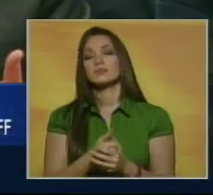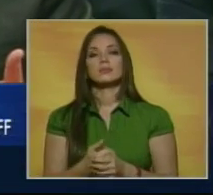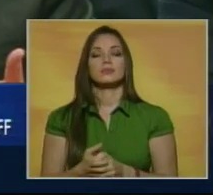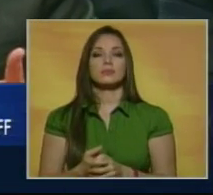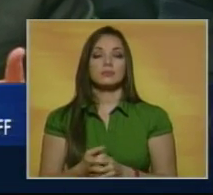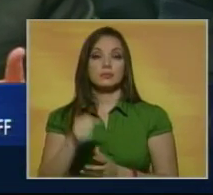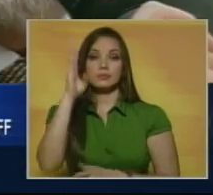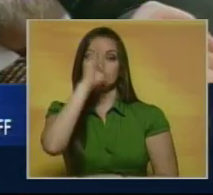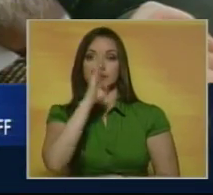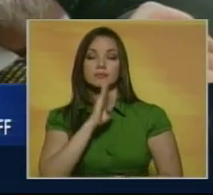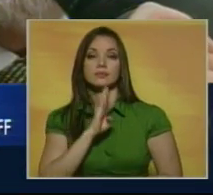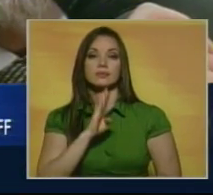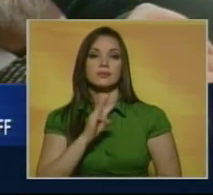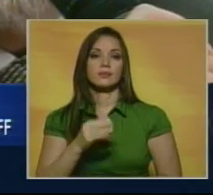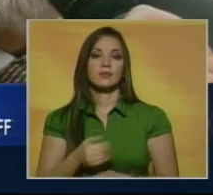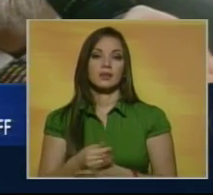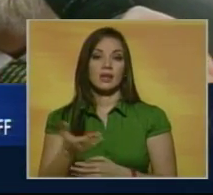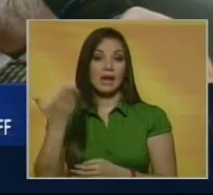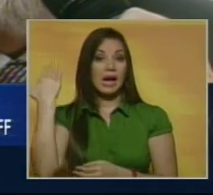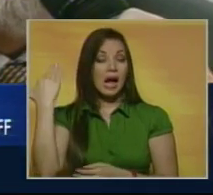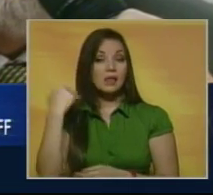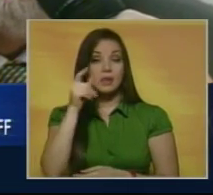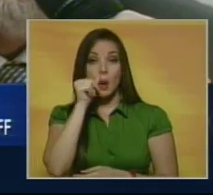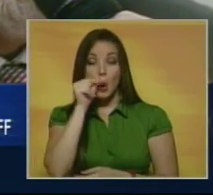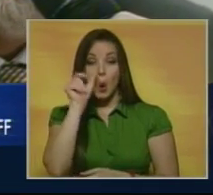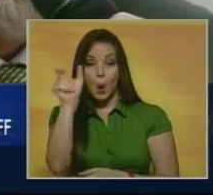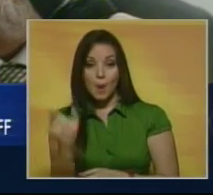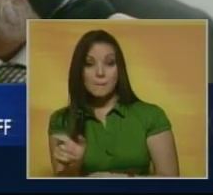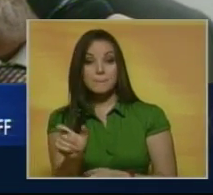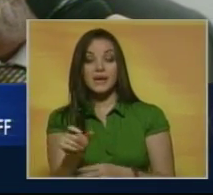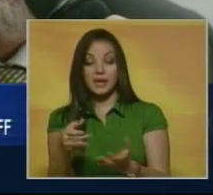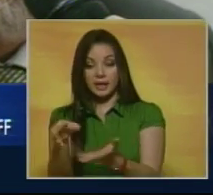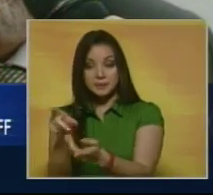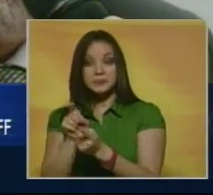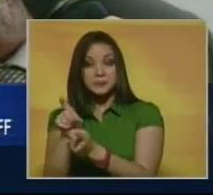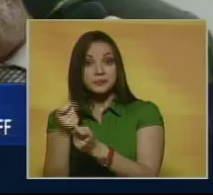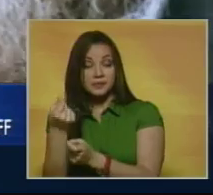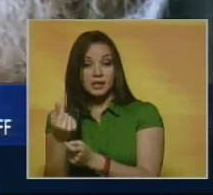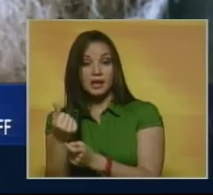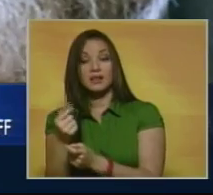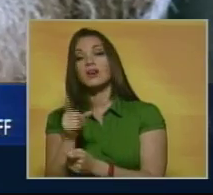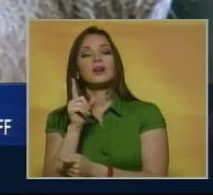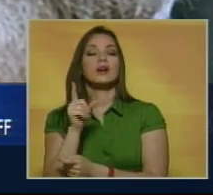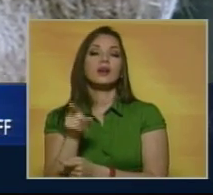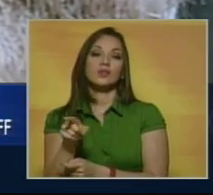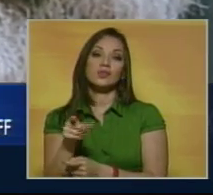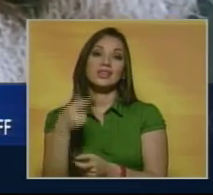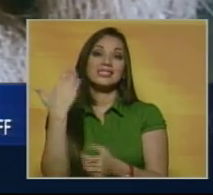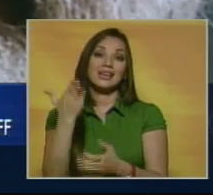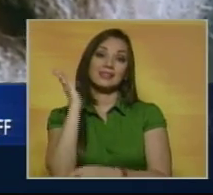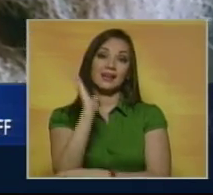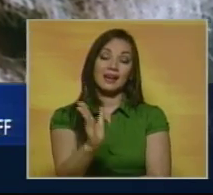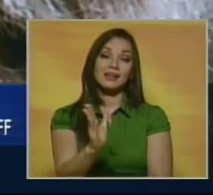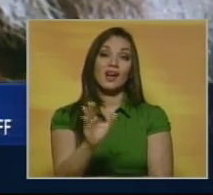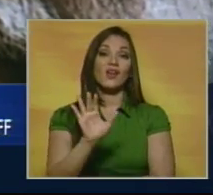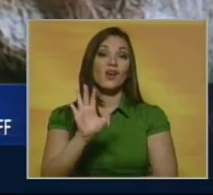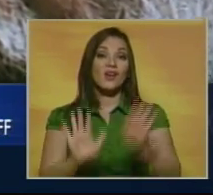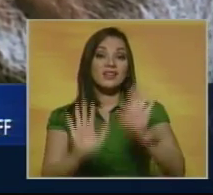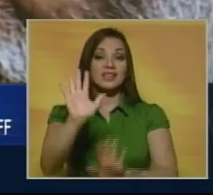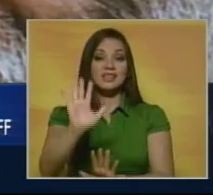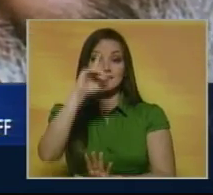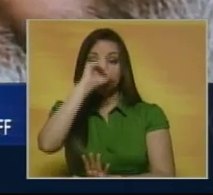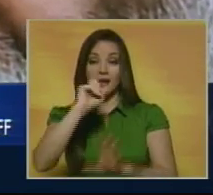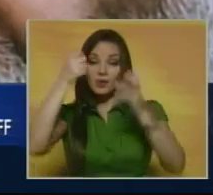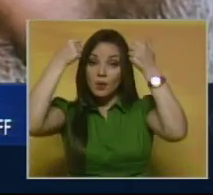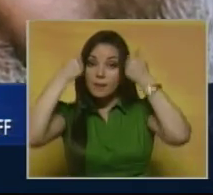En Brasil, el ex tesorero del gobernante del Partido de los Trabajadores, João Vaccari, fue condenado a 15 años y 4